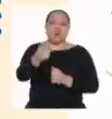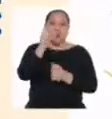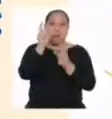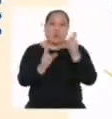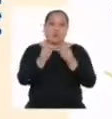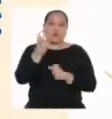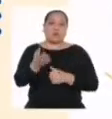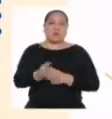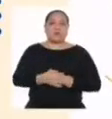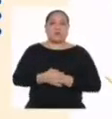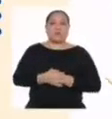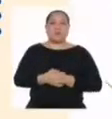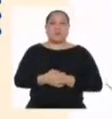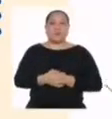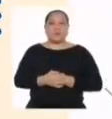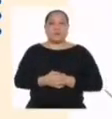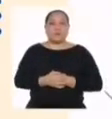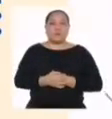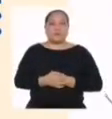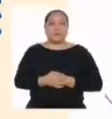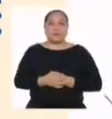generaciones.